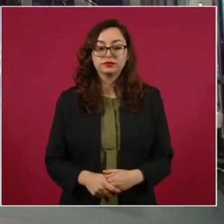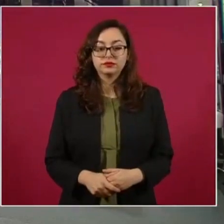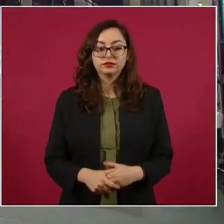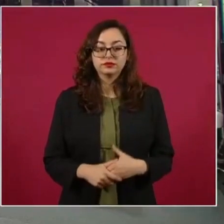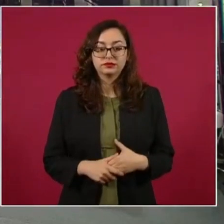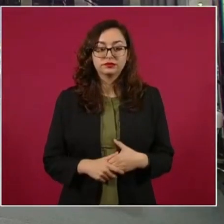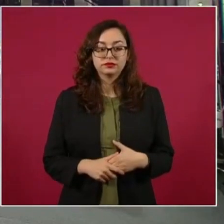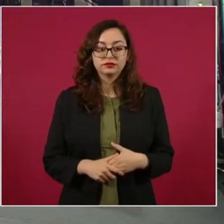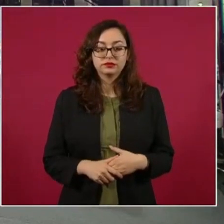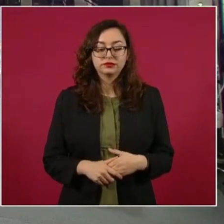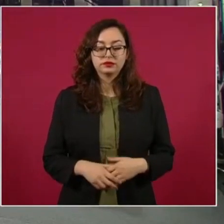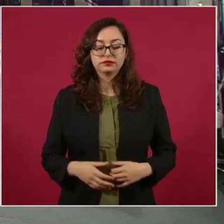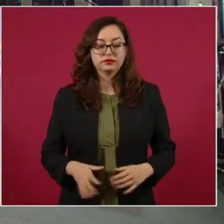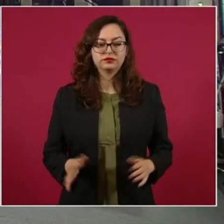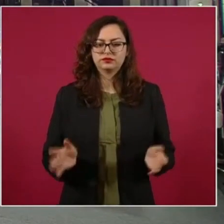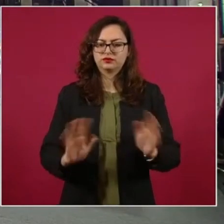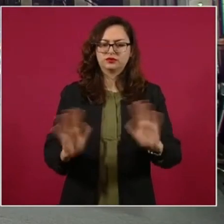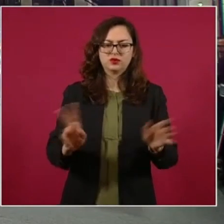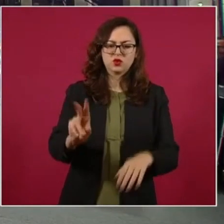No, ya no quiero decir.